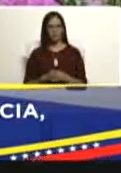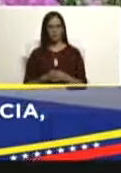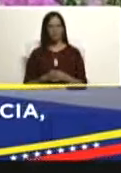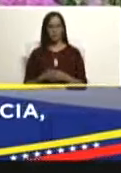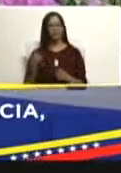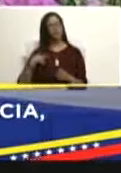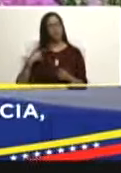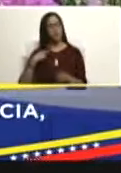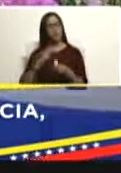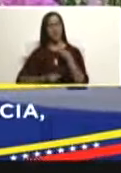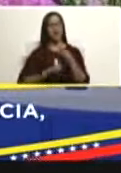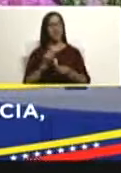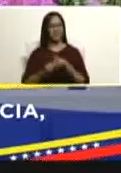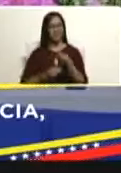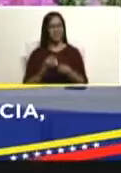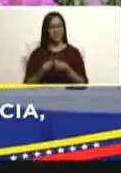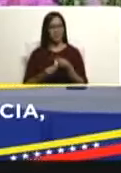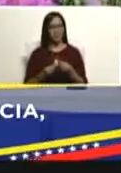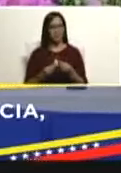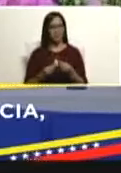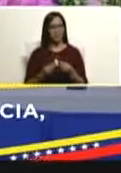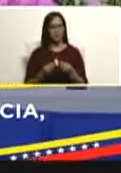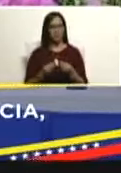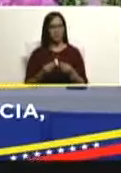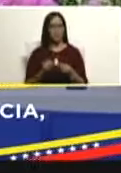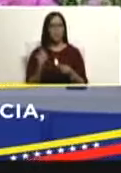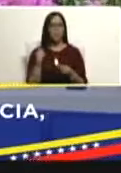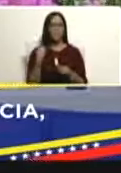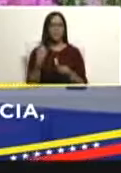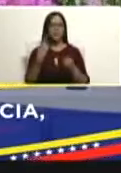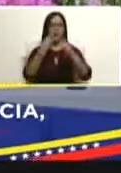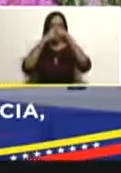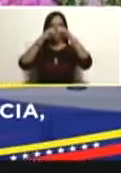Estuvimos haciendo un primer censo